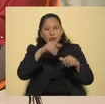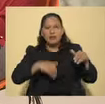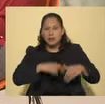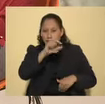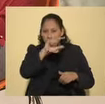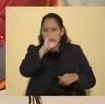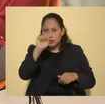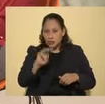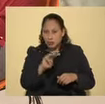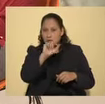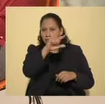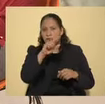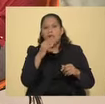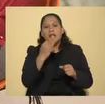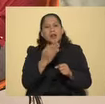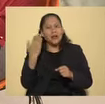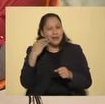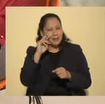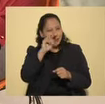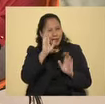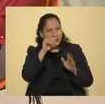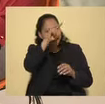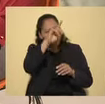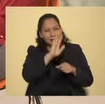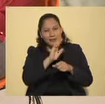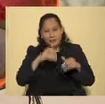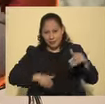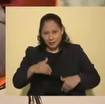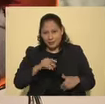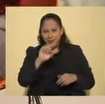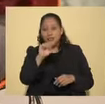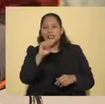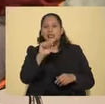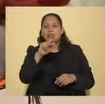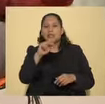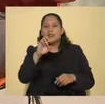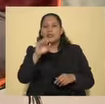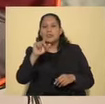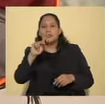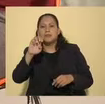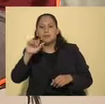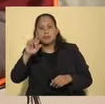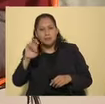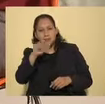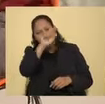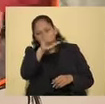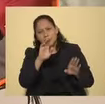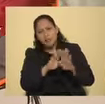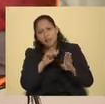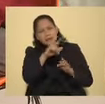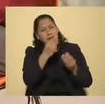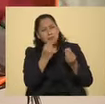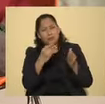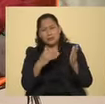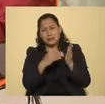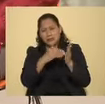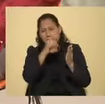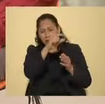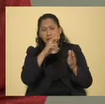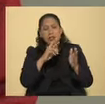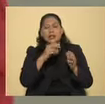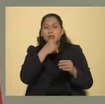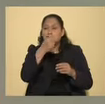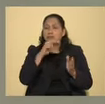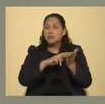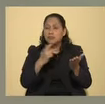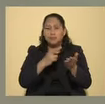de Shakespeare, que ya fuimos a ver, ¿te acuerdas? Por supuesto, además un gran escritor, que ha hecho miles y miles de reportajes para muchas revistas muy